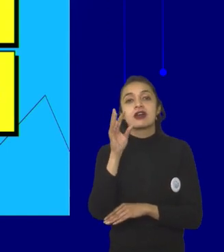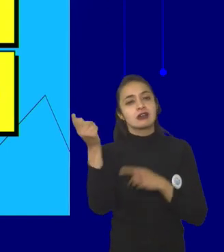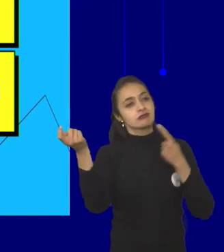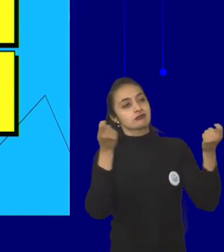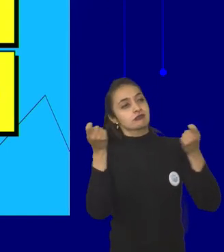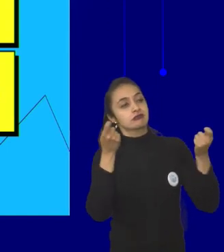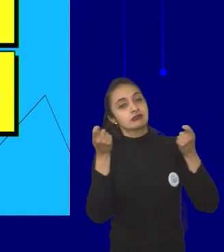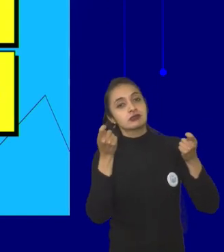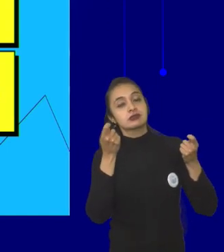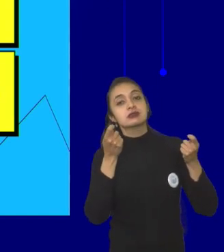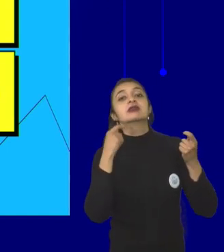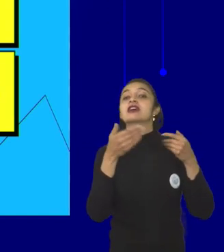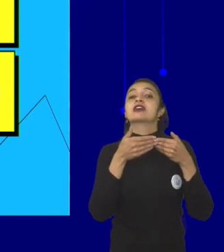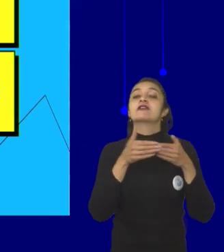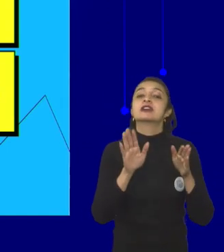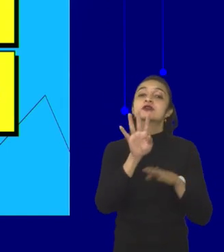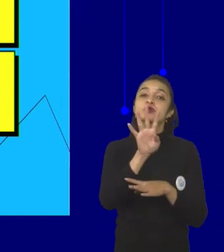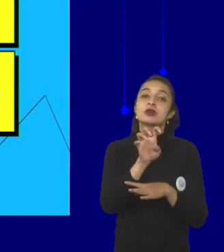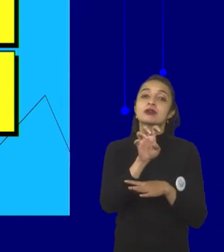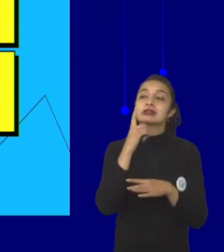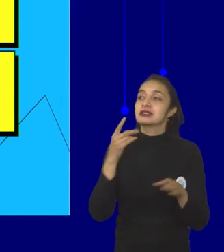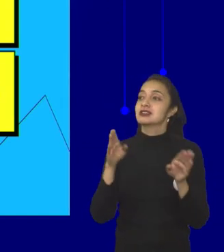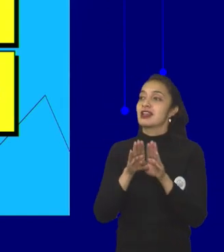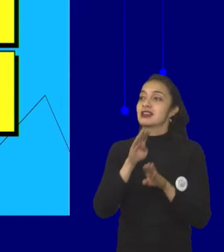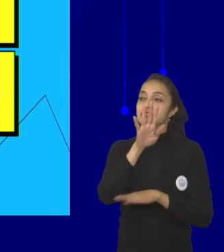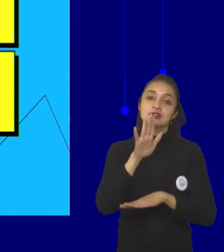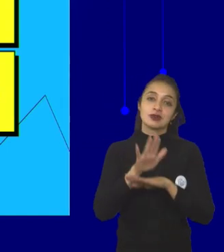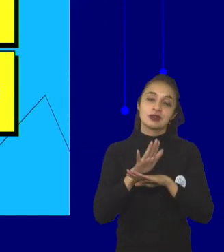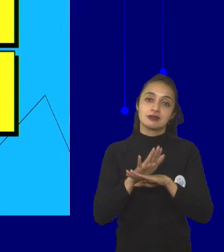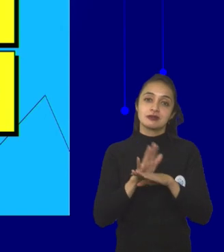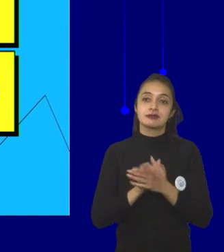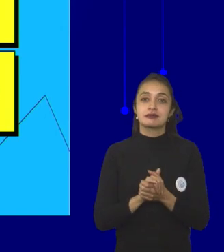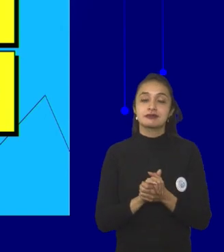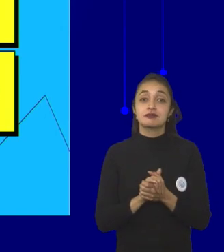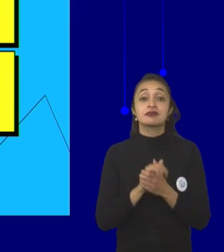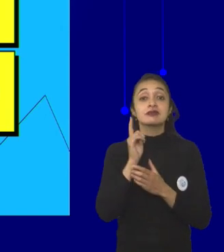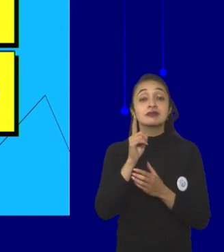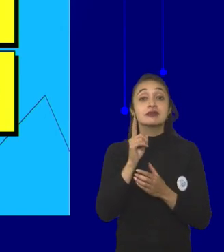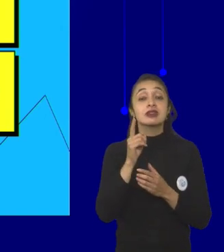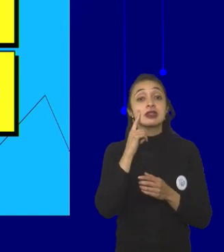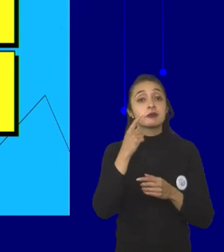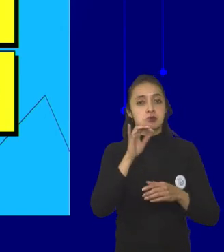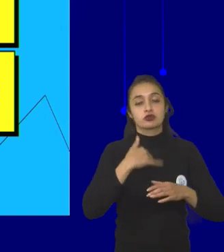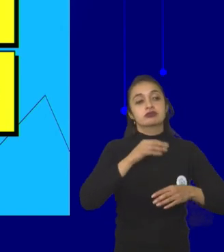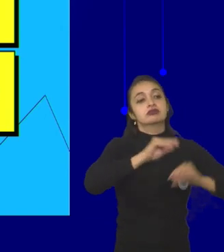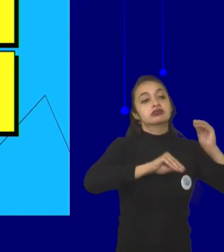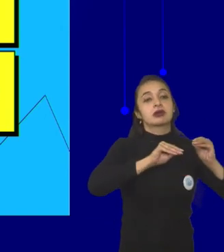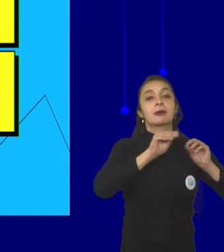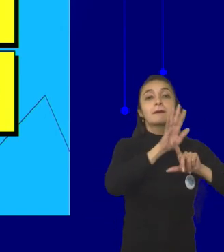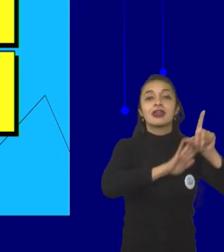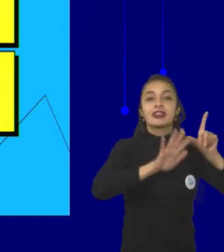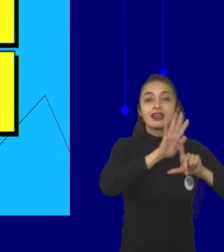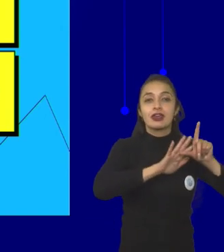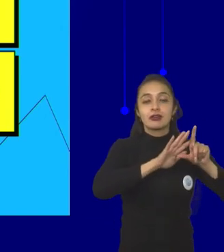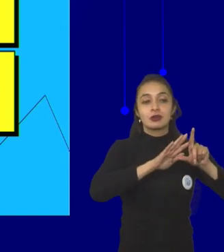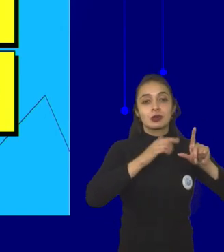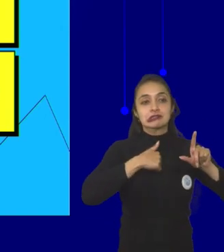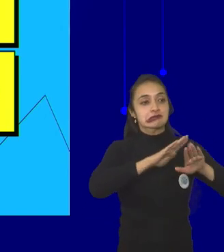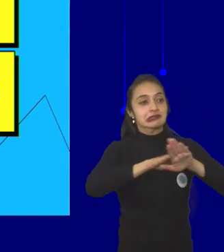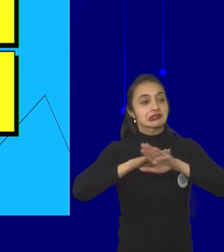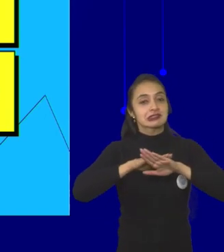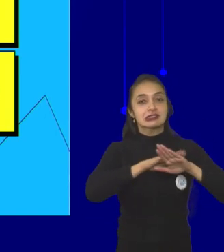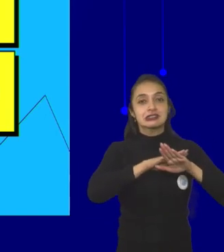9, la cierran a las 5, de pronto era una señora que llegó con mal genio y punto. Pero si uno es productor, uno es un bombero, y